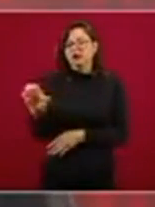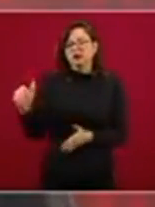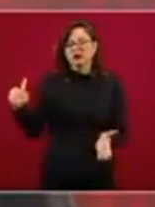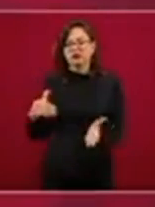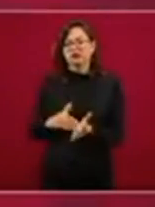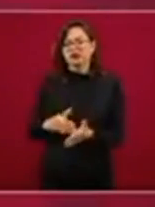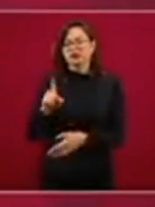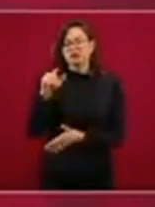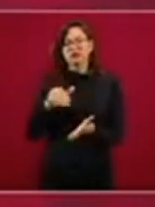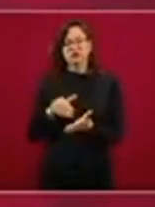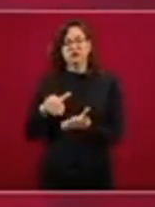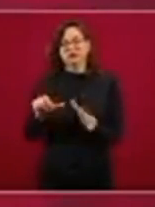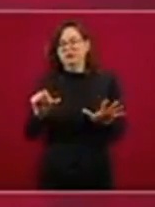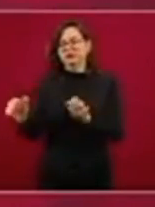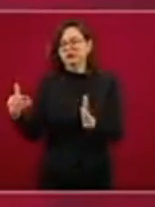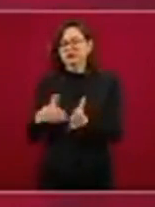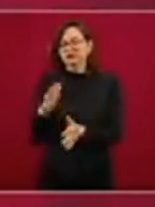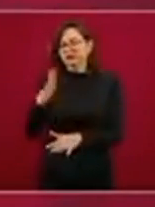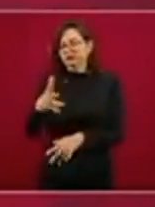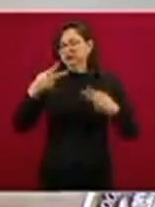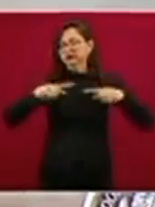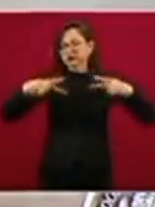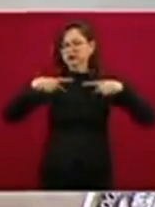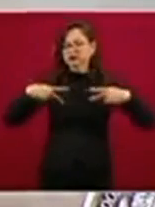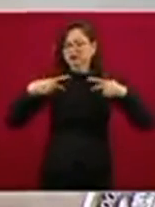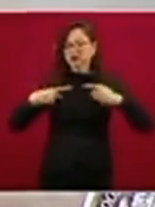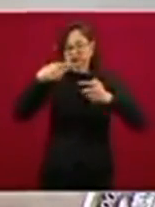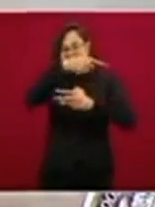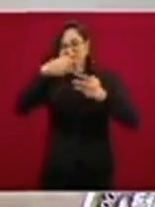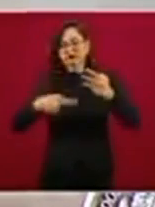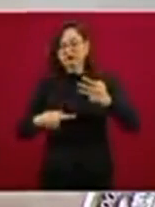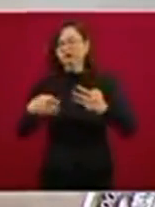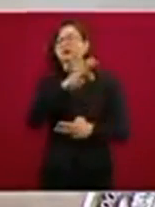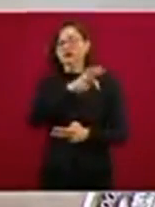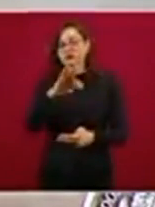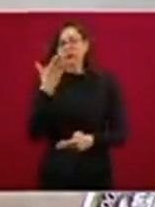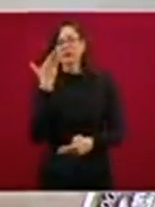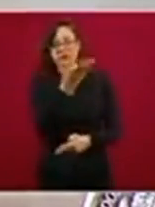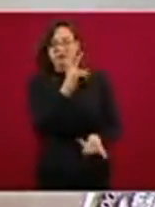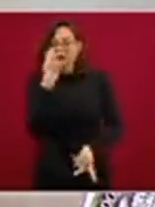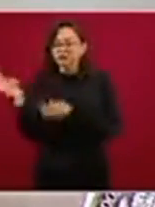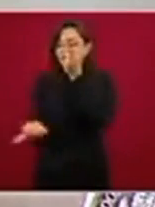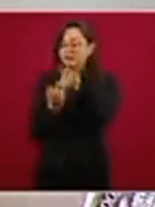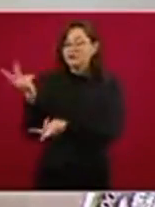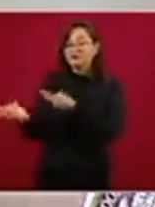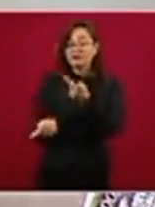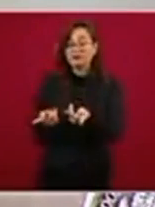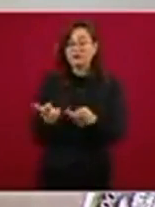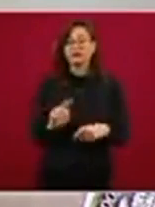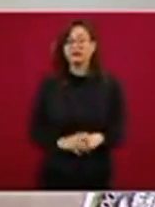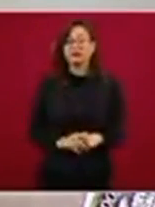1,500,000, 1,600,000 ciudadanos. Estos son los tres que pueden. En el caso que la solicite el